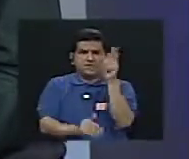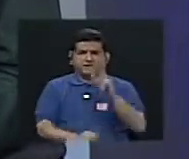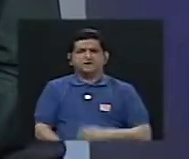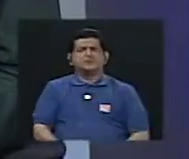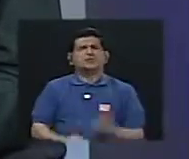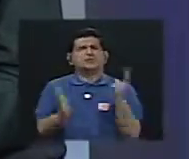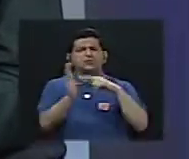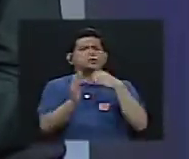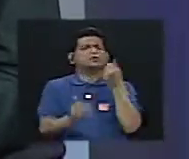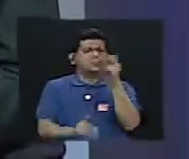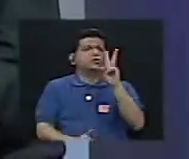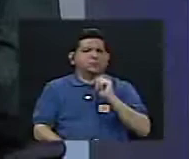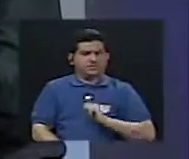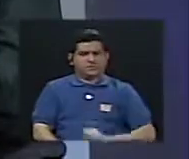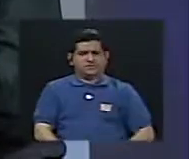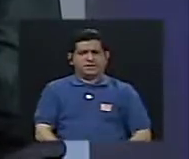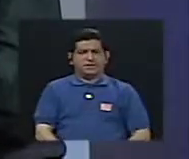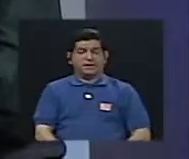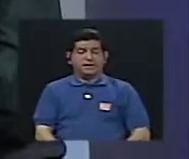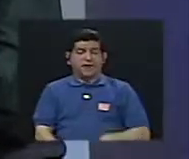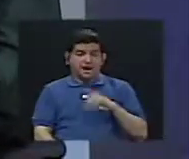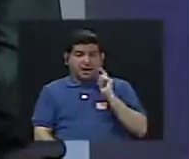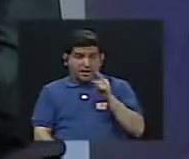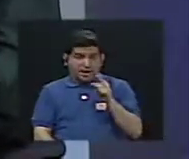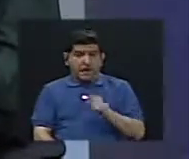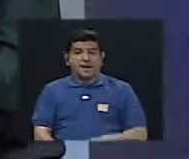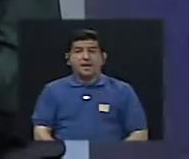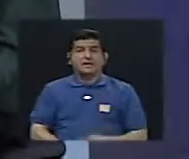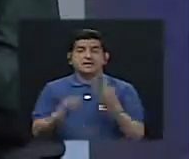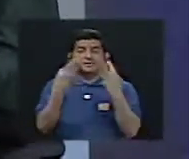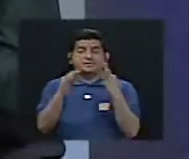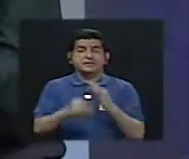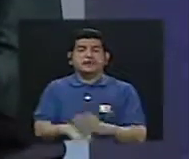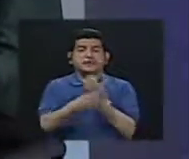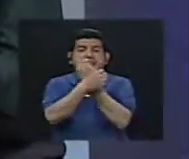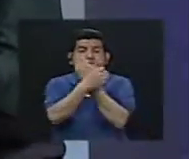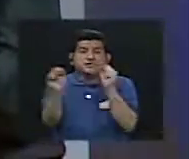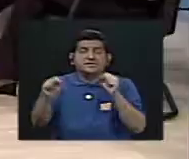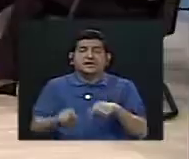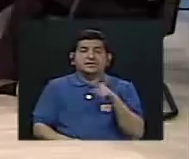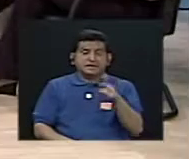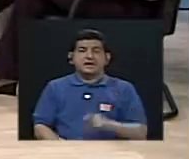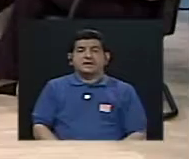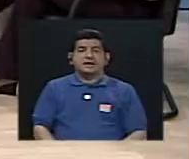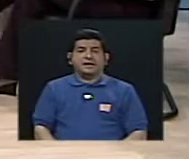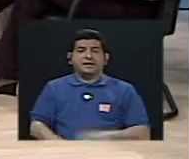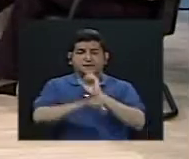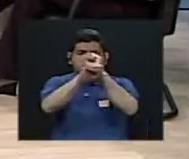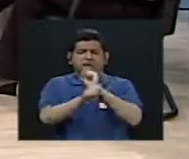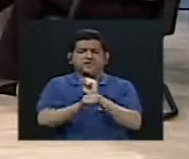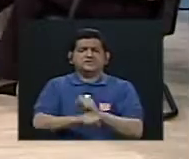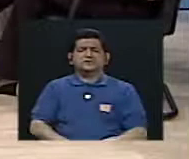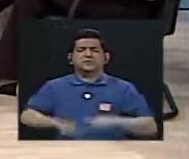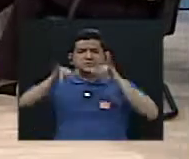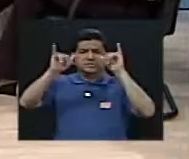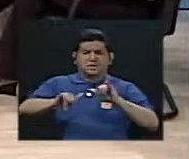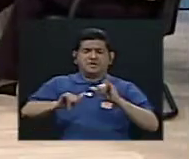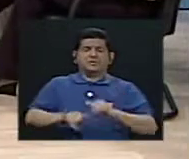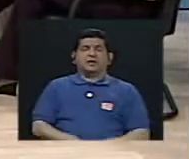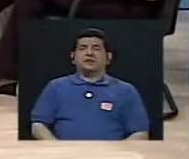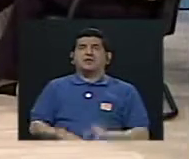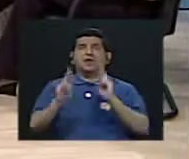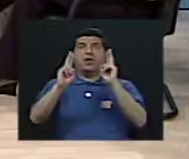el 2012. 2012, en el que se rescata esa tradición que queda ahí fotografiada. Ojalá no desaparezca, pero